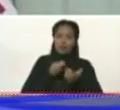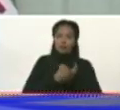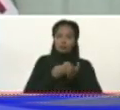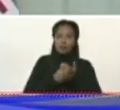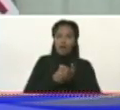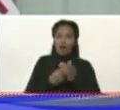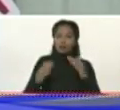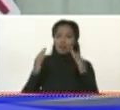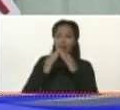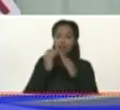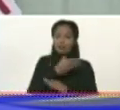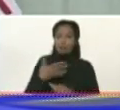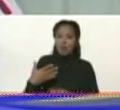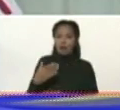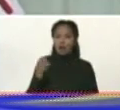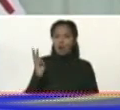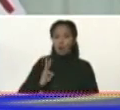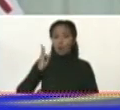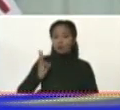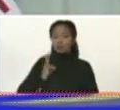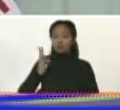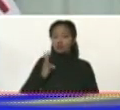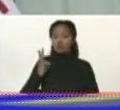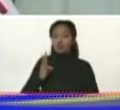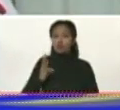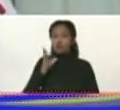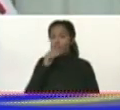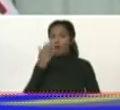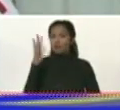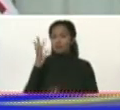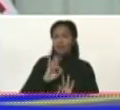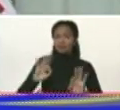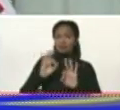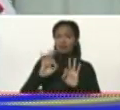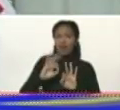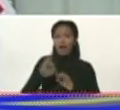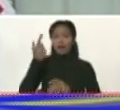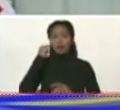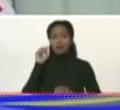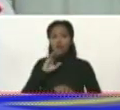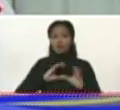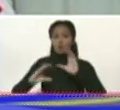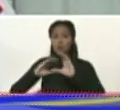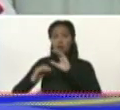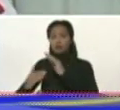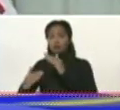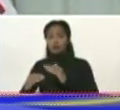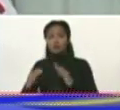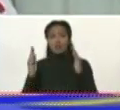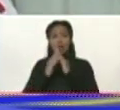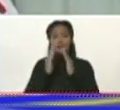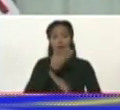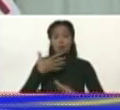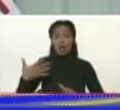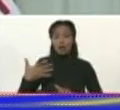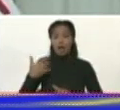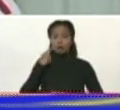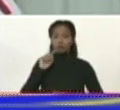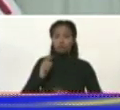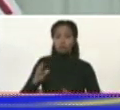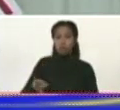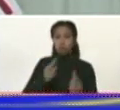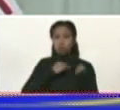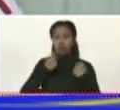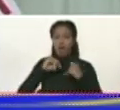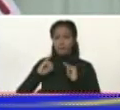desde la Casa Blanca en Washington. No tengan ninguna duda. Ayer salió un comunicado de la Casa Blanca asumiendo la